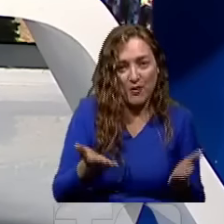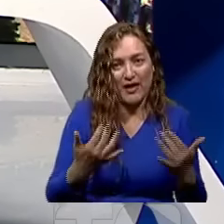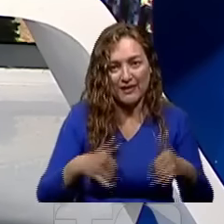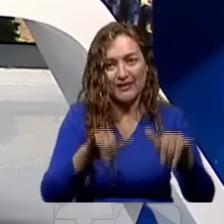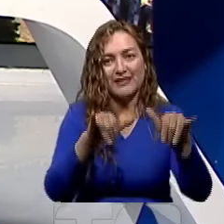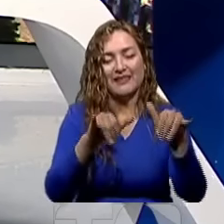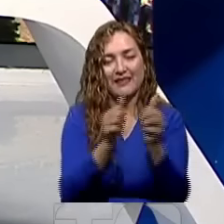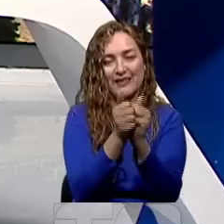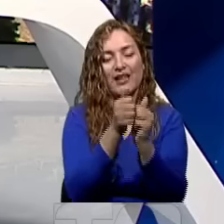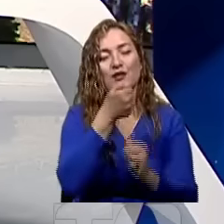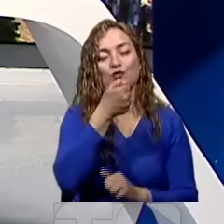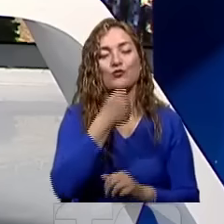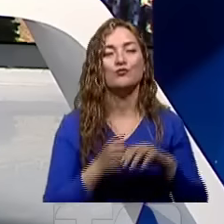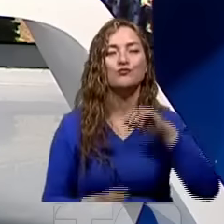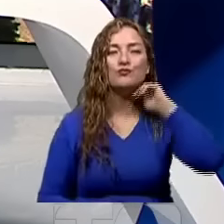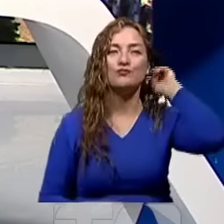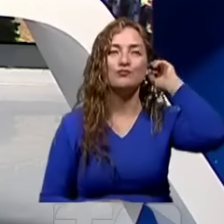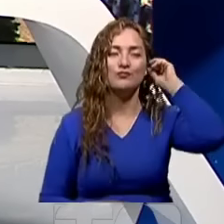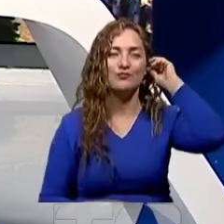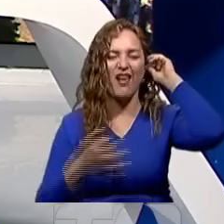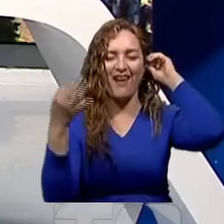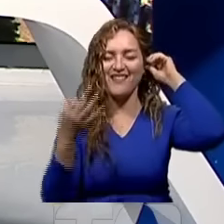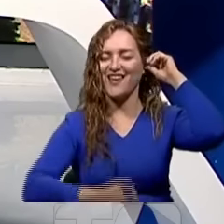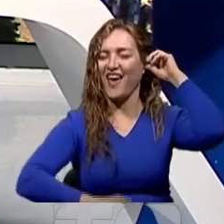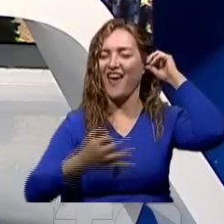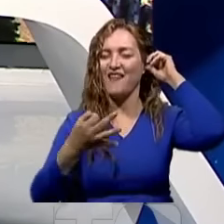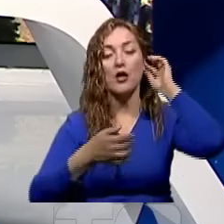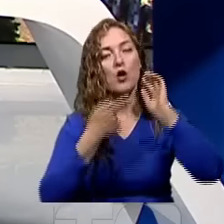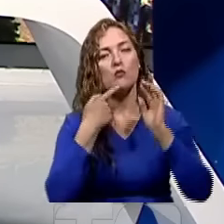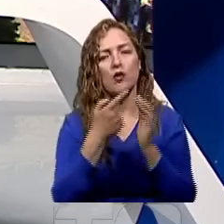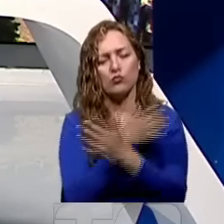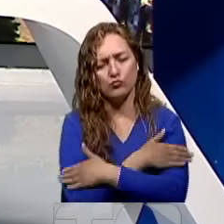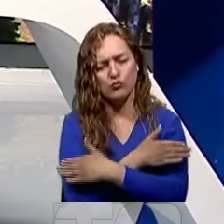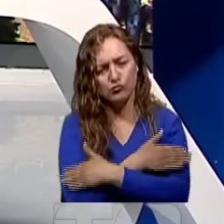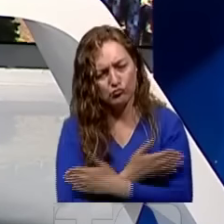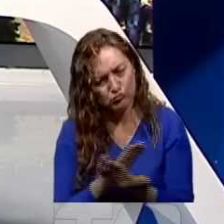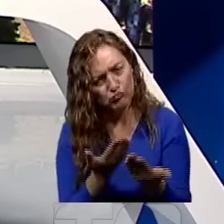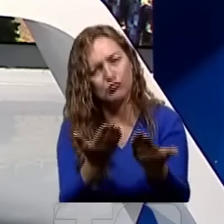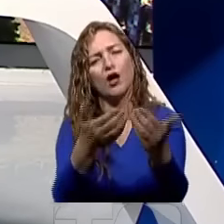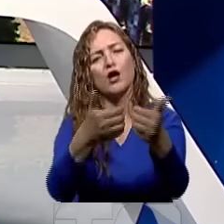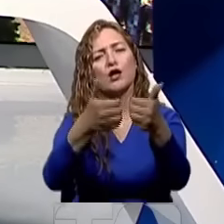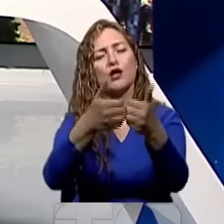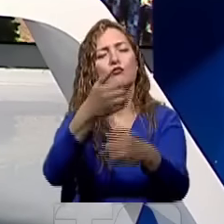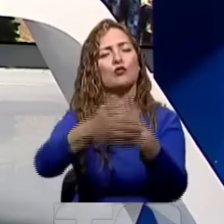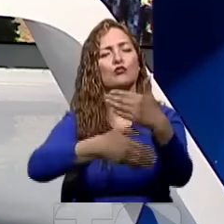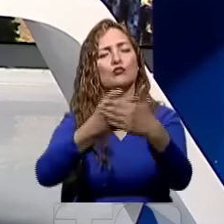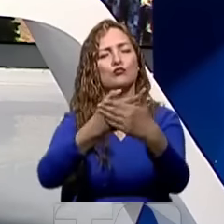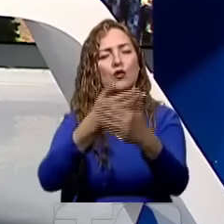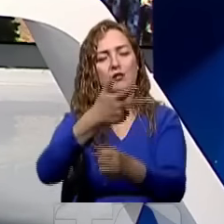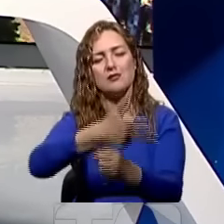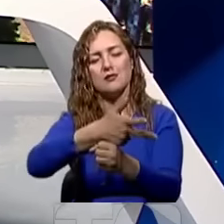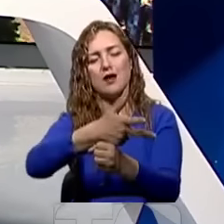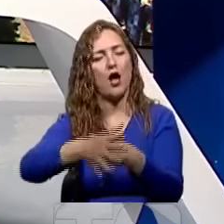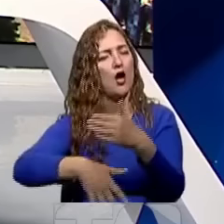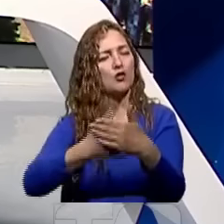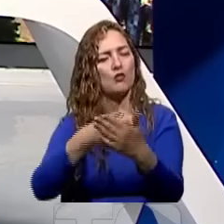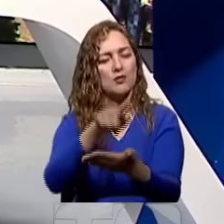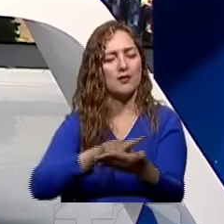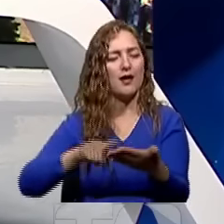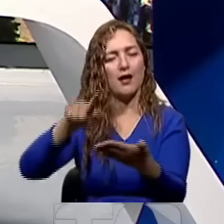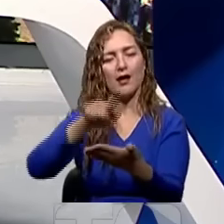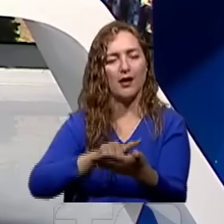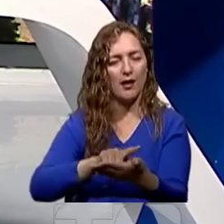seguir el camino del periodismo deportivo. Qué chévere, la verdad, me uno a esas felicitaciones, a todo el equipo, a todos los chicos, a los camarógrafos, a los